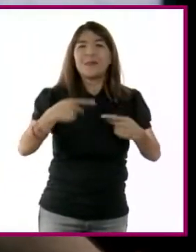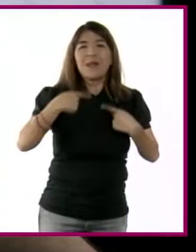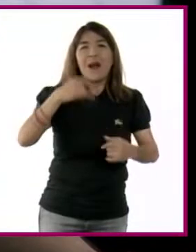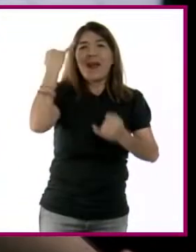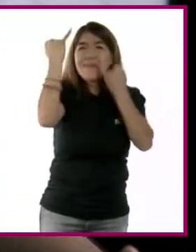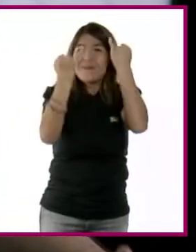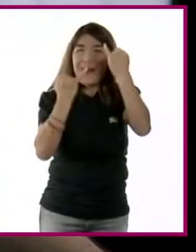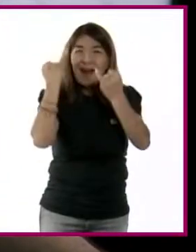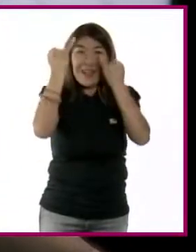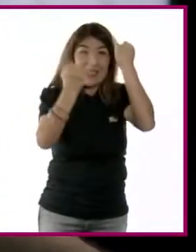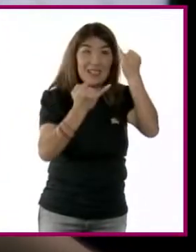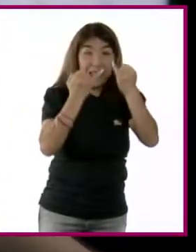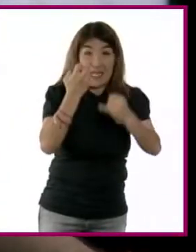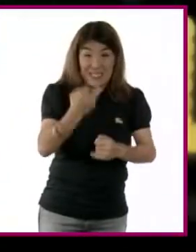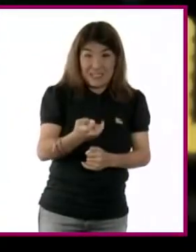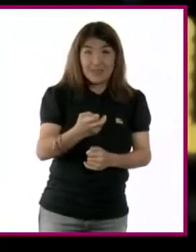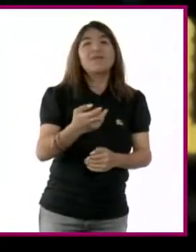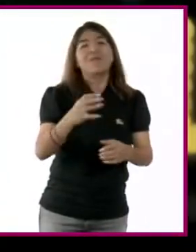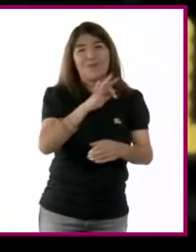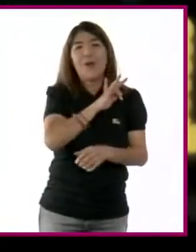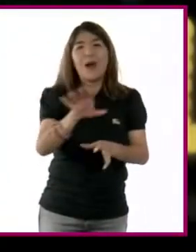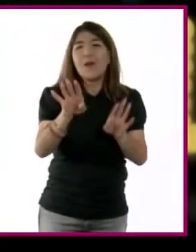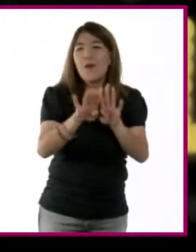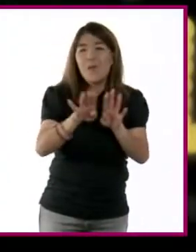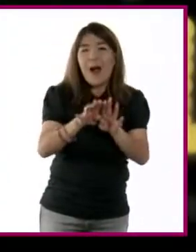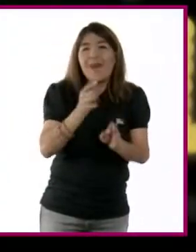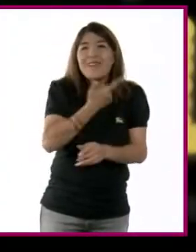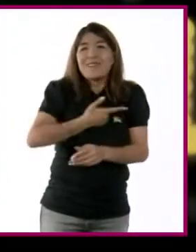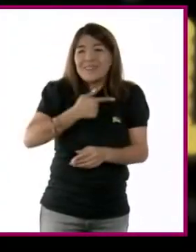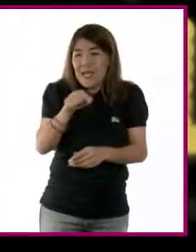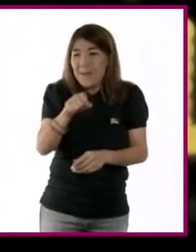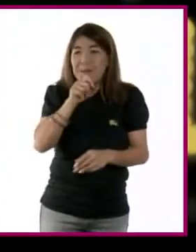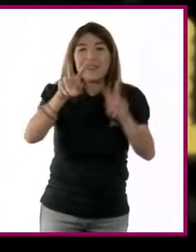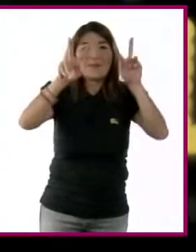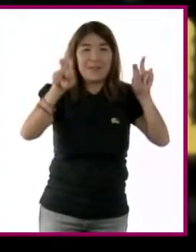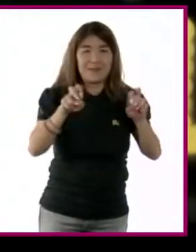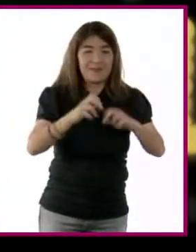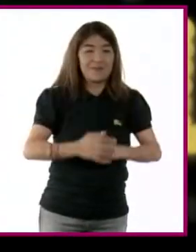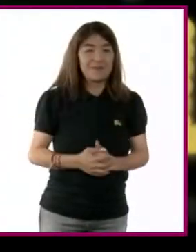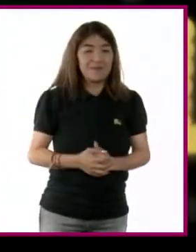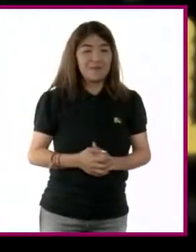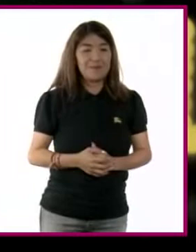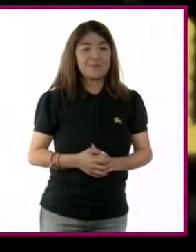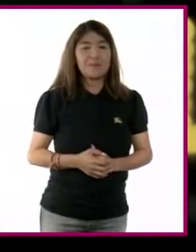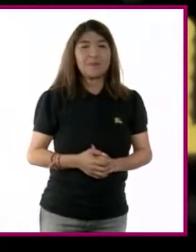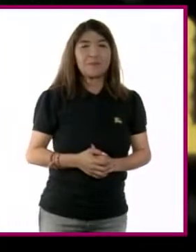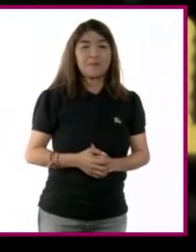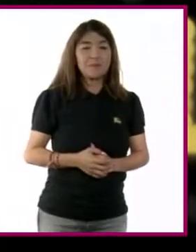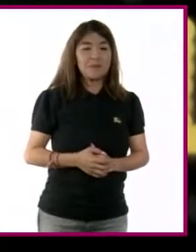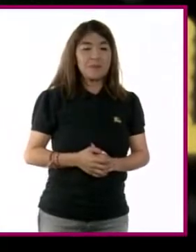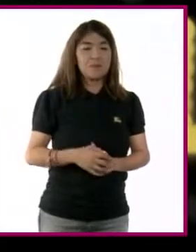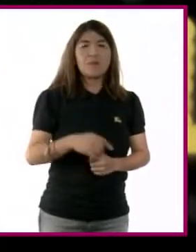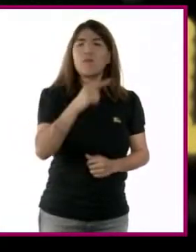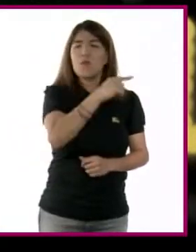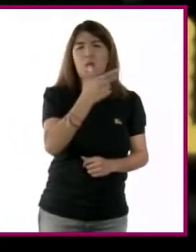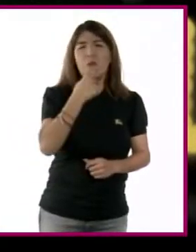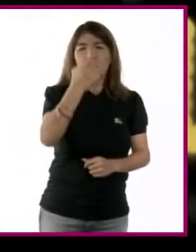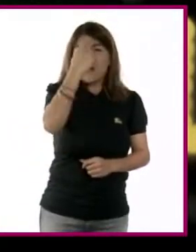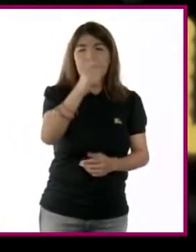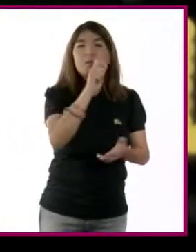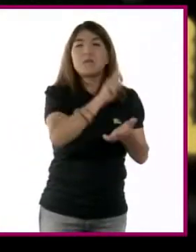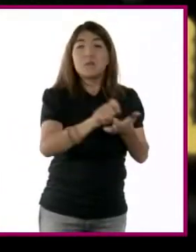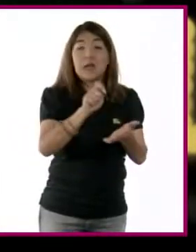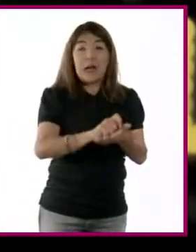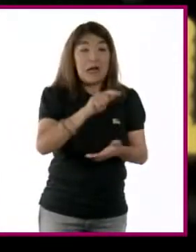ayuda a hacer nuestro ese tema. Lewis Carroll, o Charles Ludwig Dodgson, vivió en un periodo muy